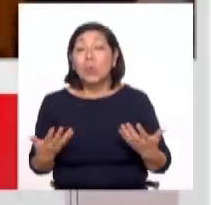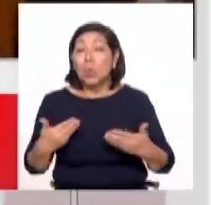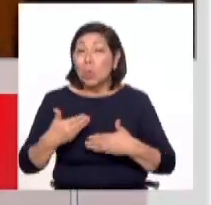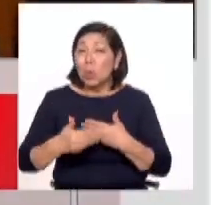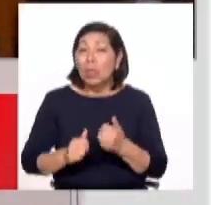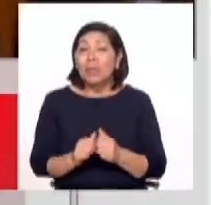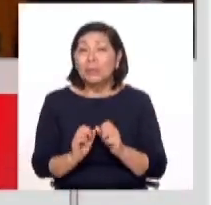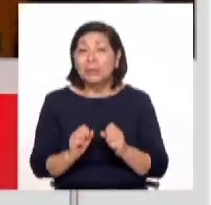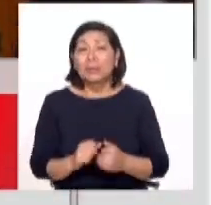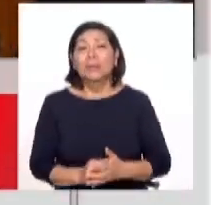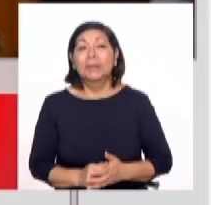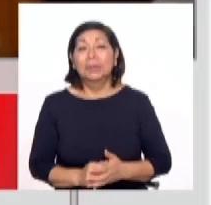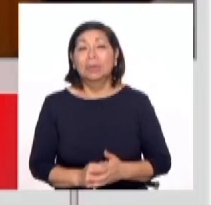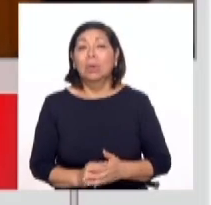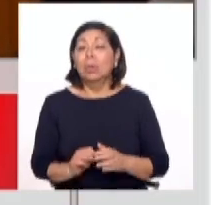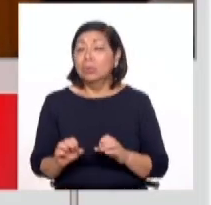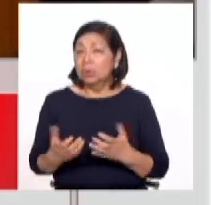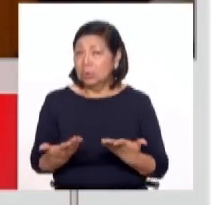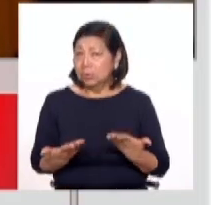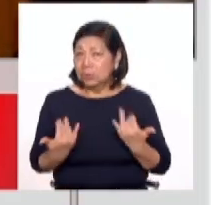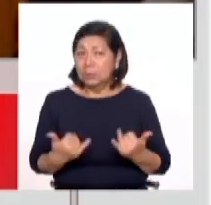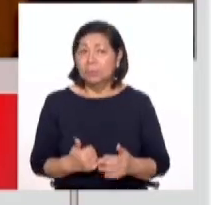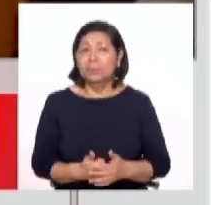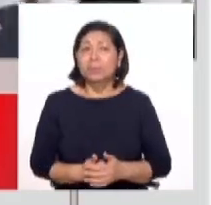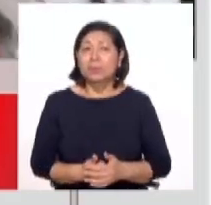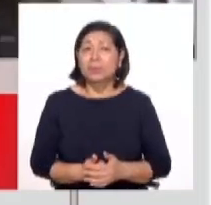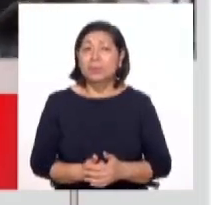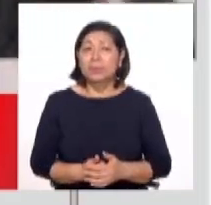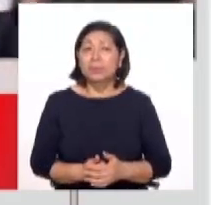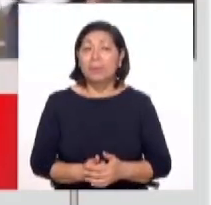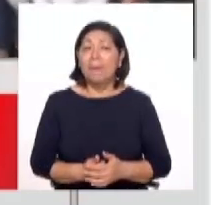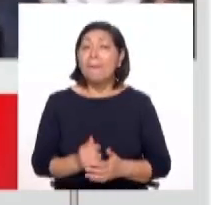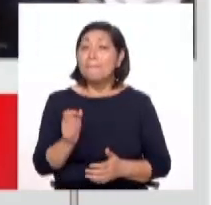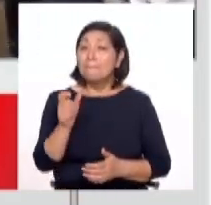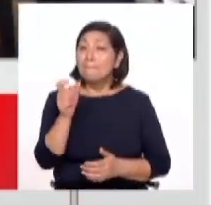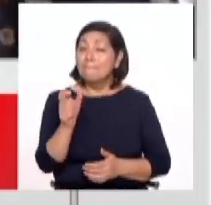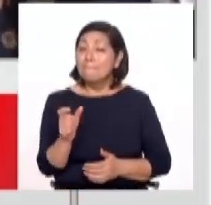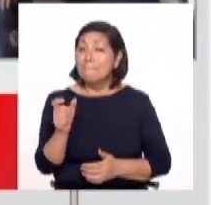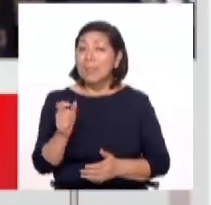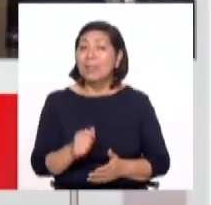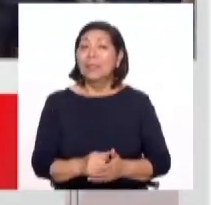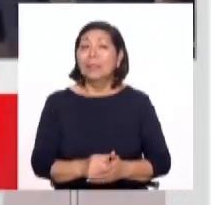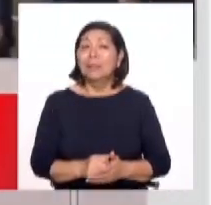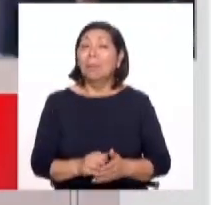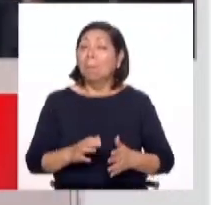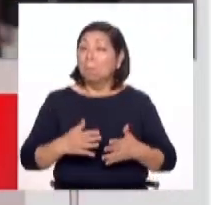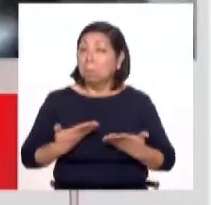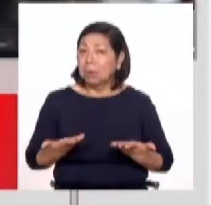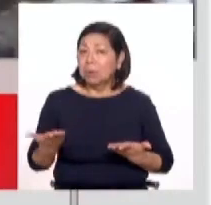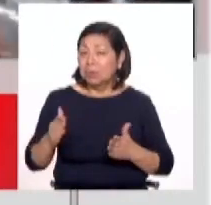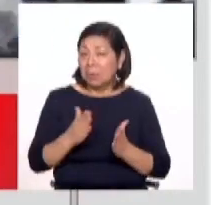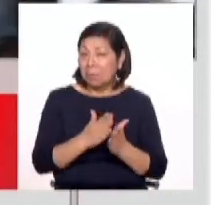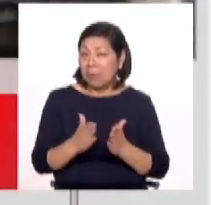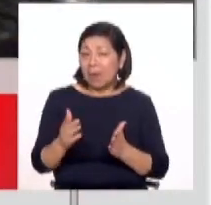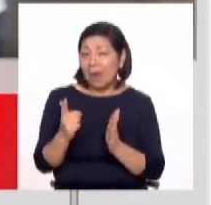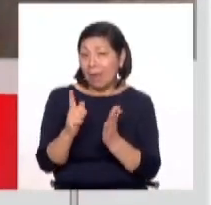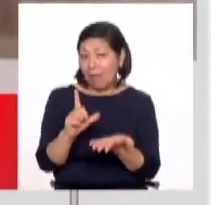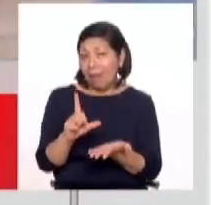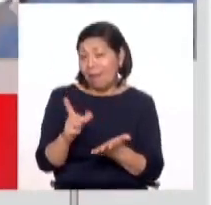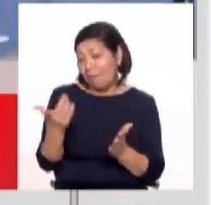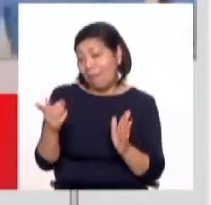intermitente estamos nosotros realizando este tipo de identificación de personas que pudieran estar al margen de la ley, sobre